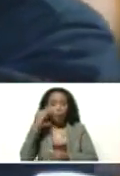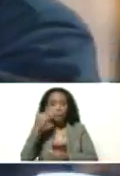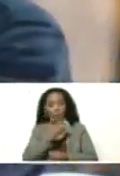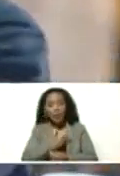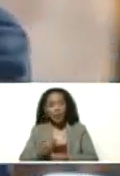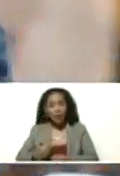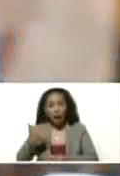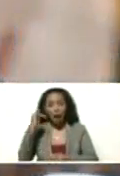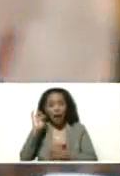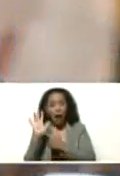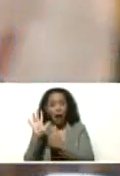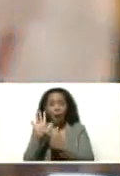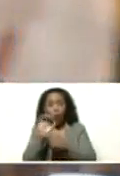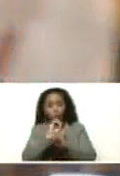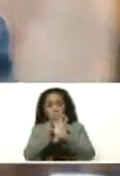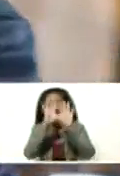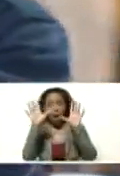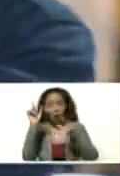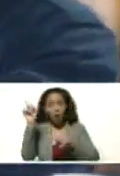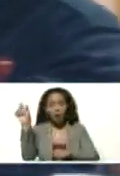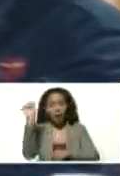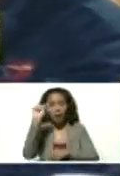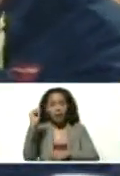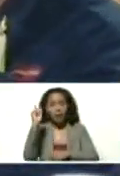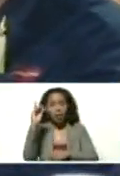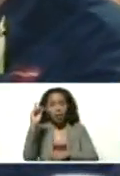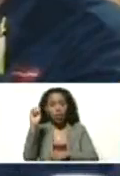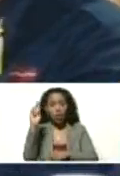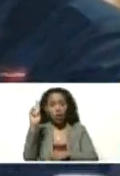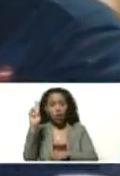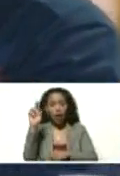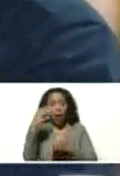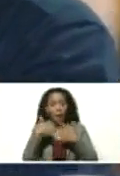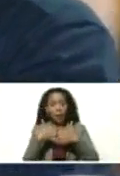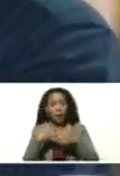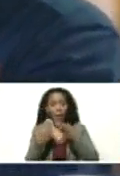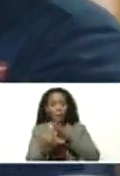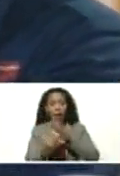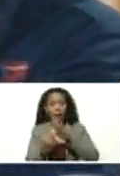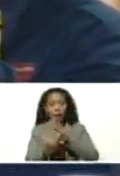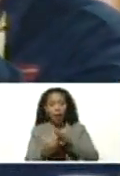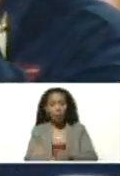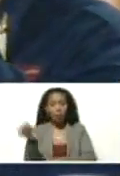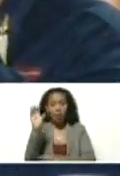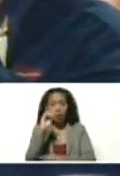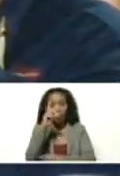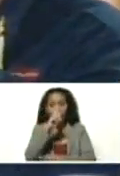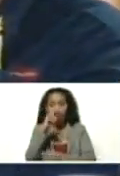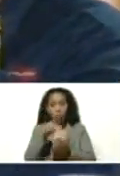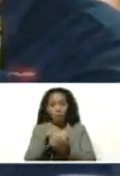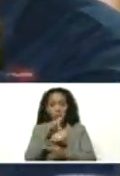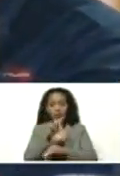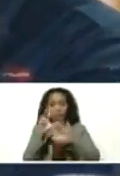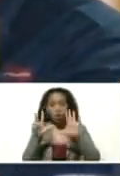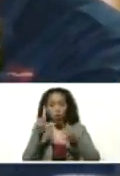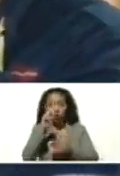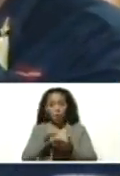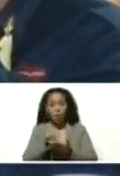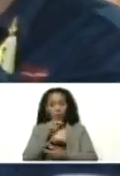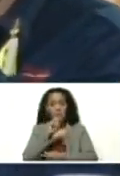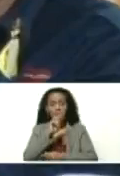Tenemos un ejemplo claro y evidente en Sidor y en las empresas básicas, que desde cero, desde el año 2018,